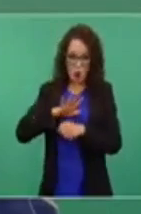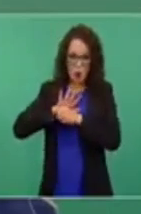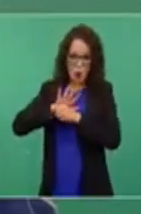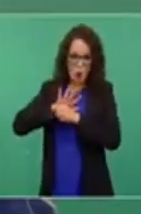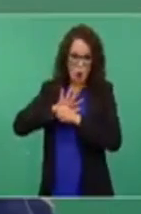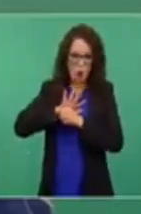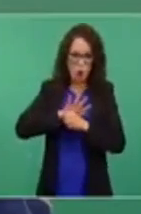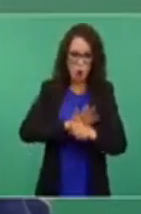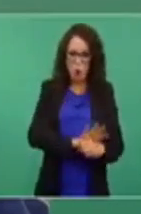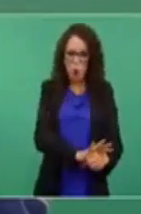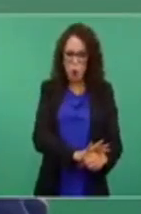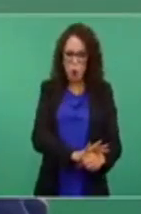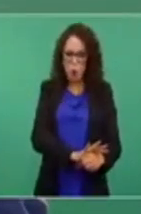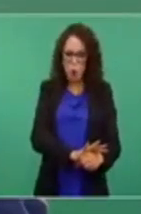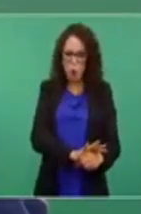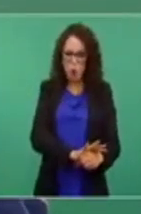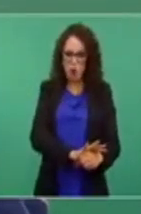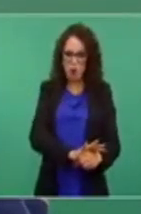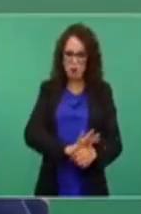Y ja.